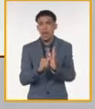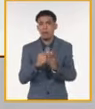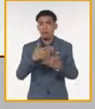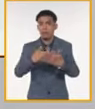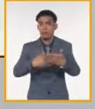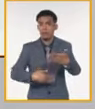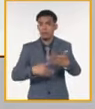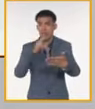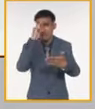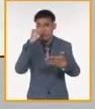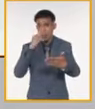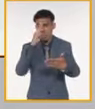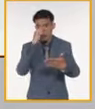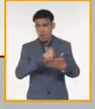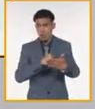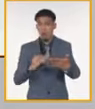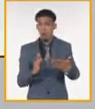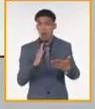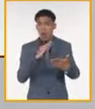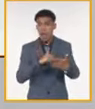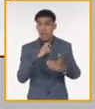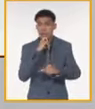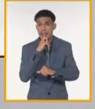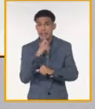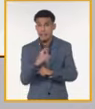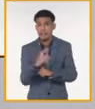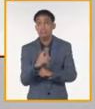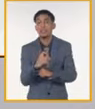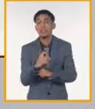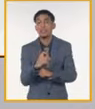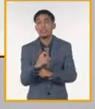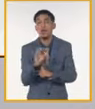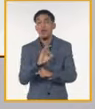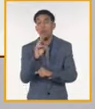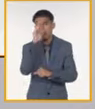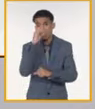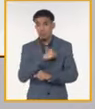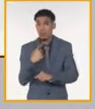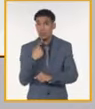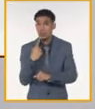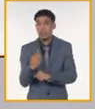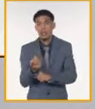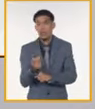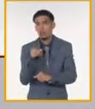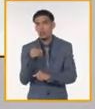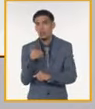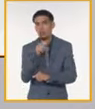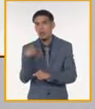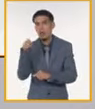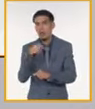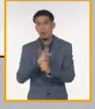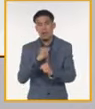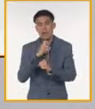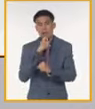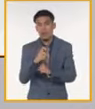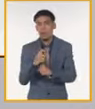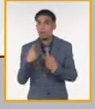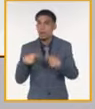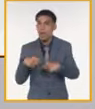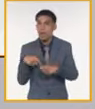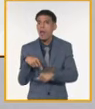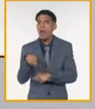médicos y ya debe eh posiblemente se le dictamine una una invalidez total o parcial también tiene que que ir